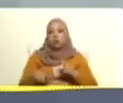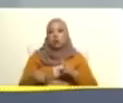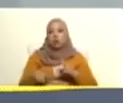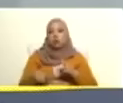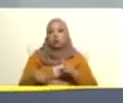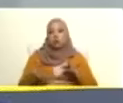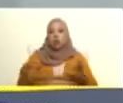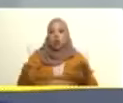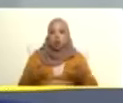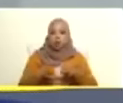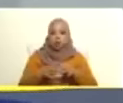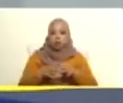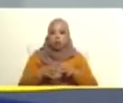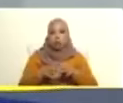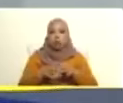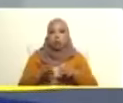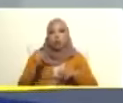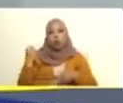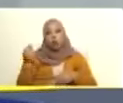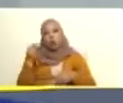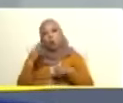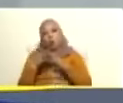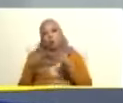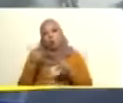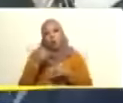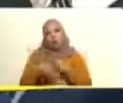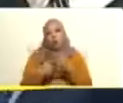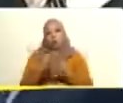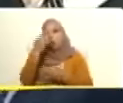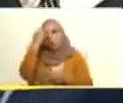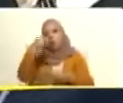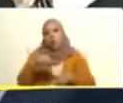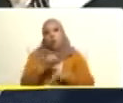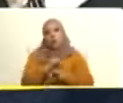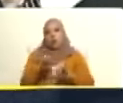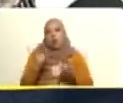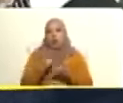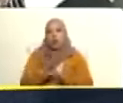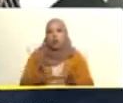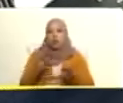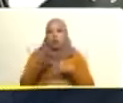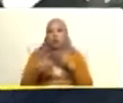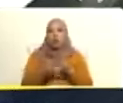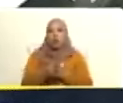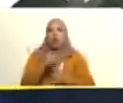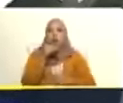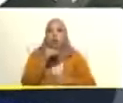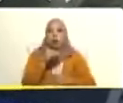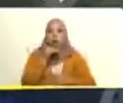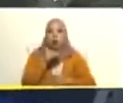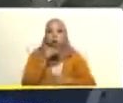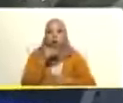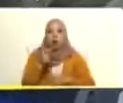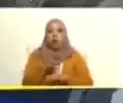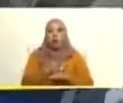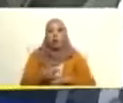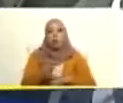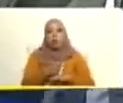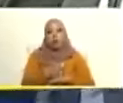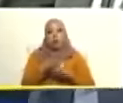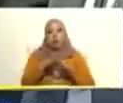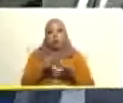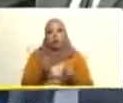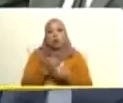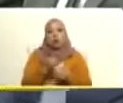en diferentes reuniones, y yo creo que aquí todos estamos de acuerdo, aquí nadie se va a poner bravo, ni los gobernadores, gobernadoras,